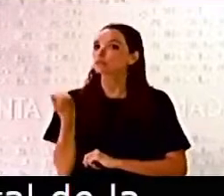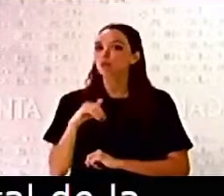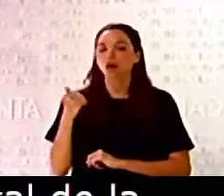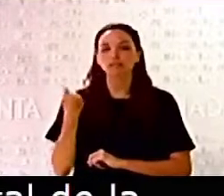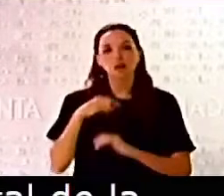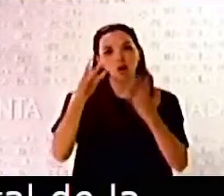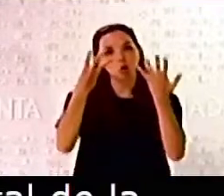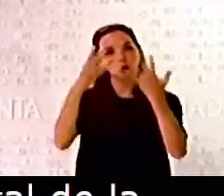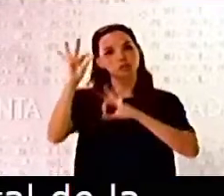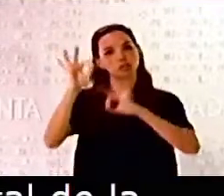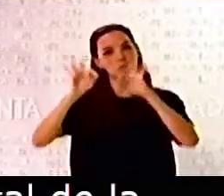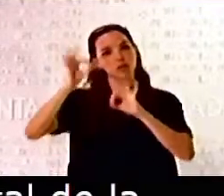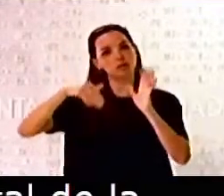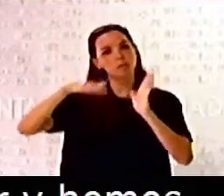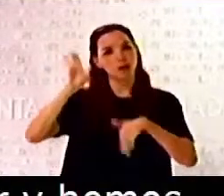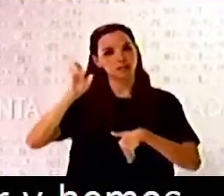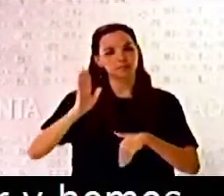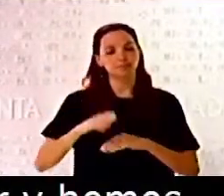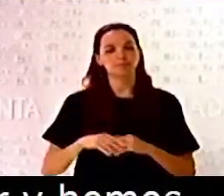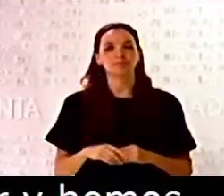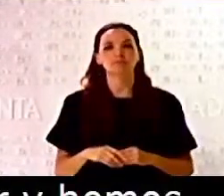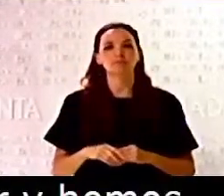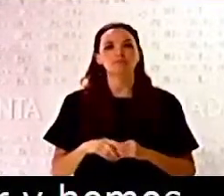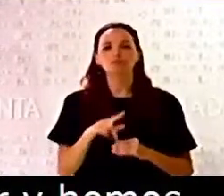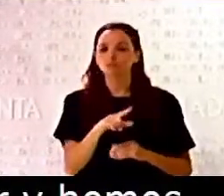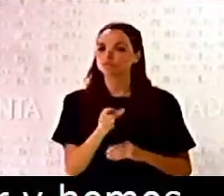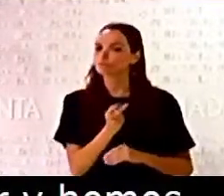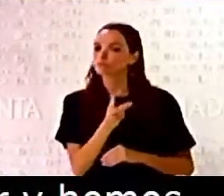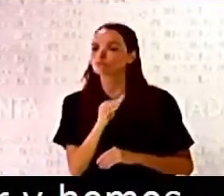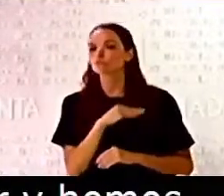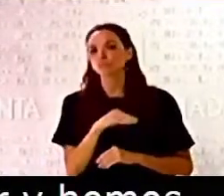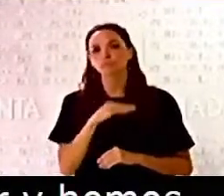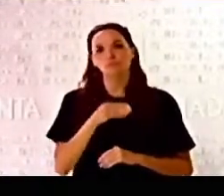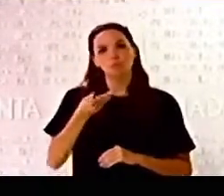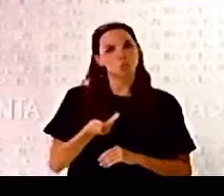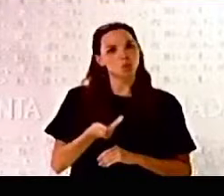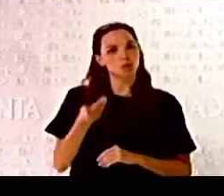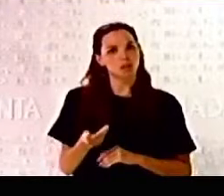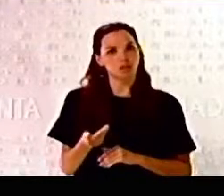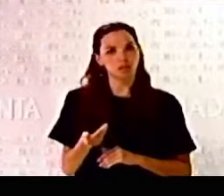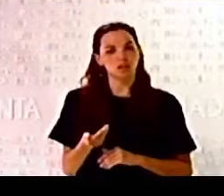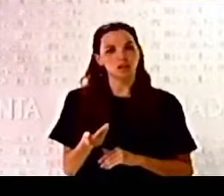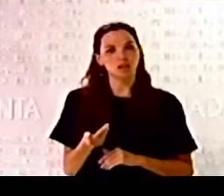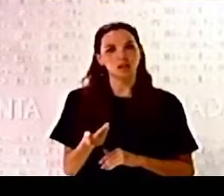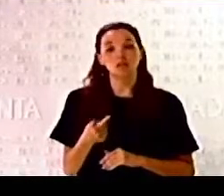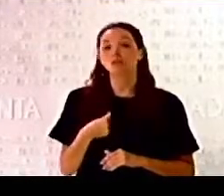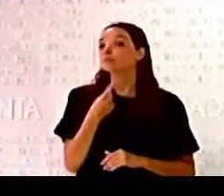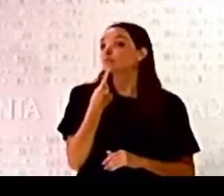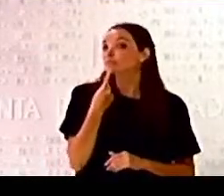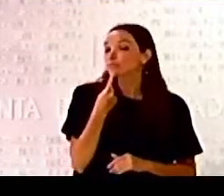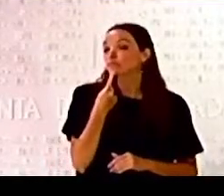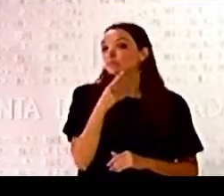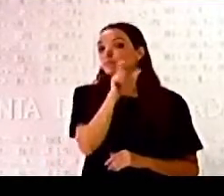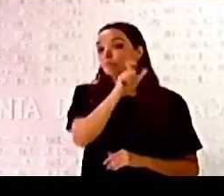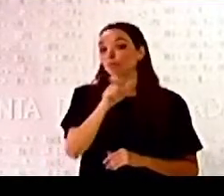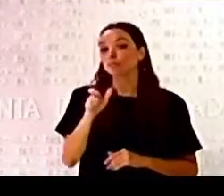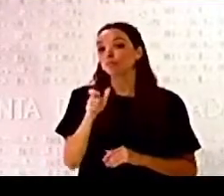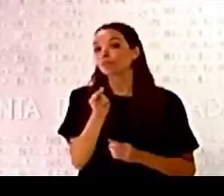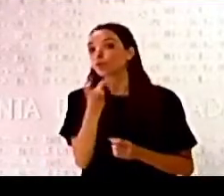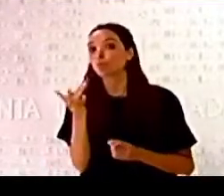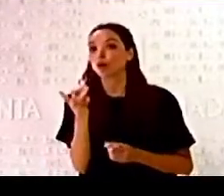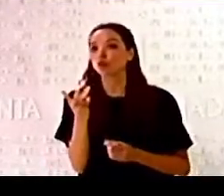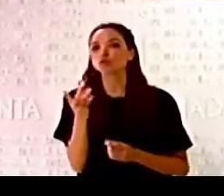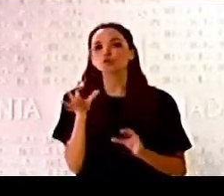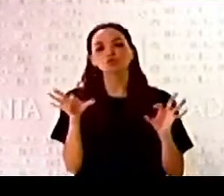80%. Eso son unas cifras muy importantes. No las estoy refiriendo, esos datos no los estoy